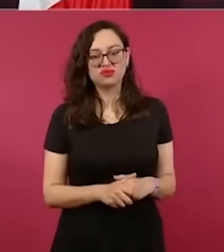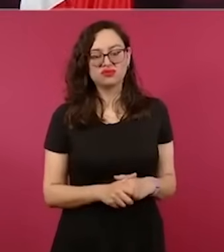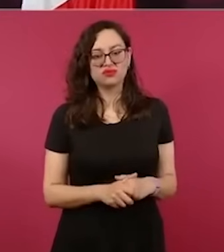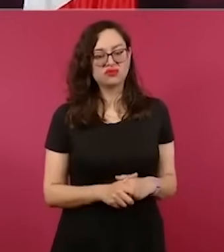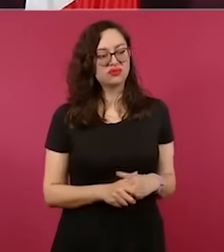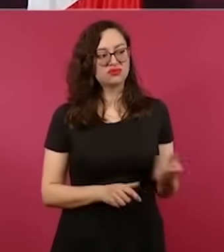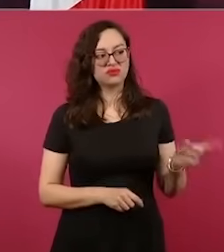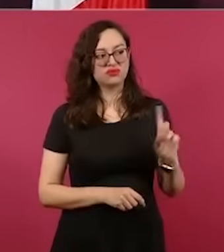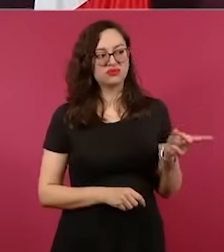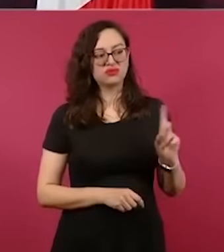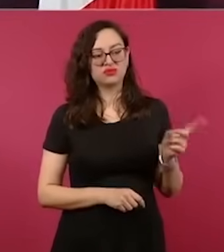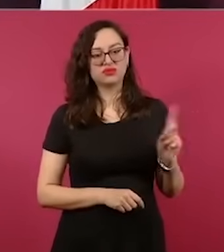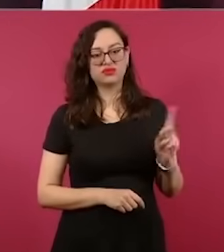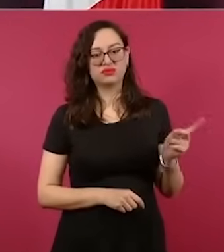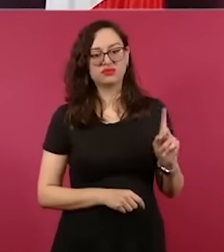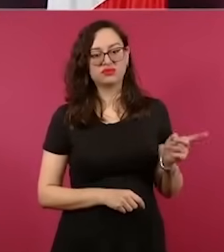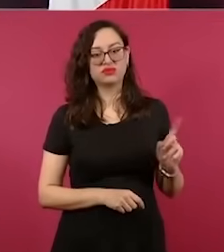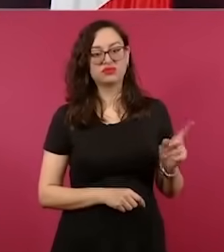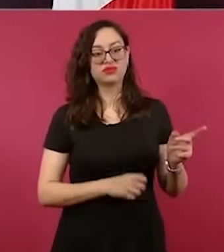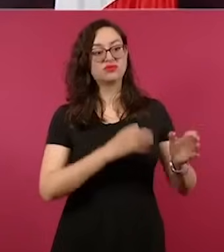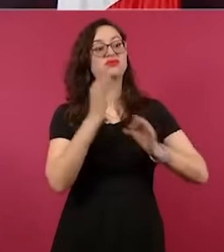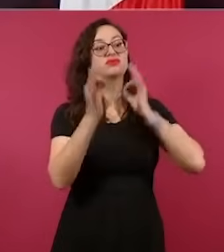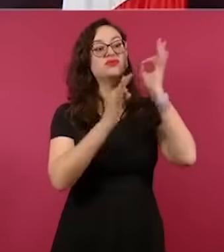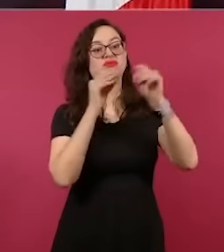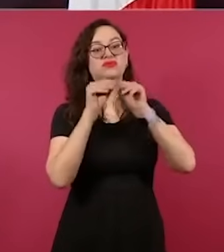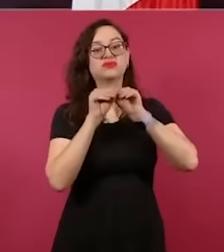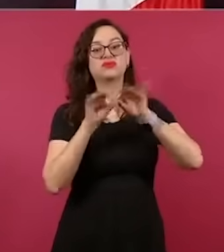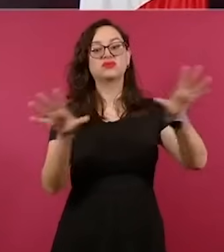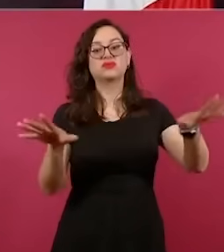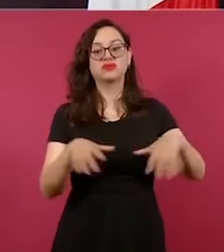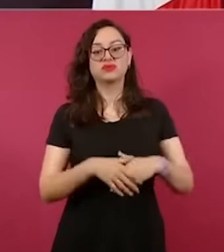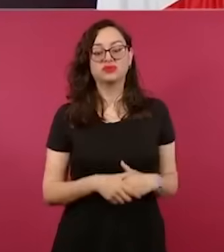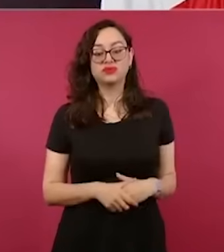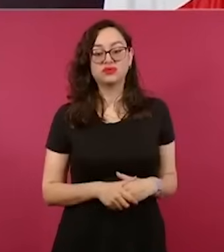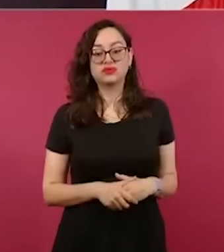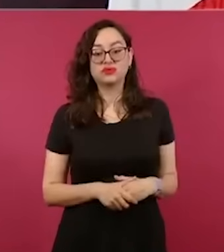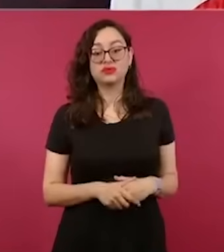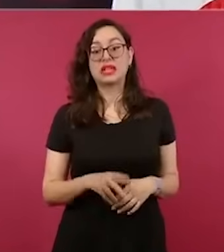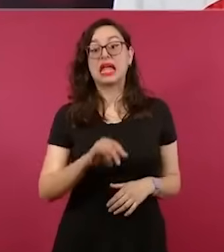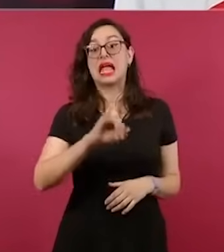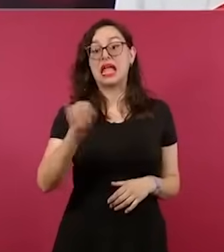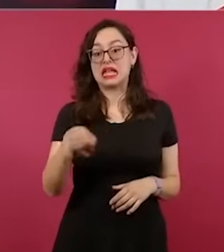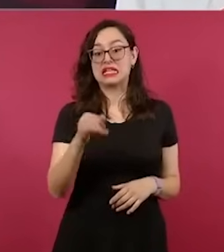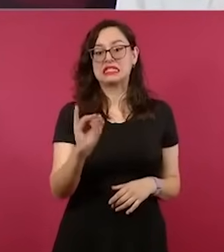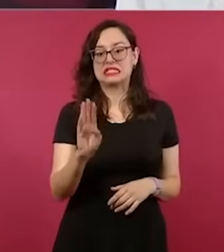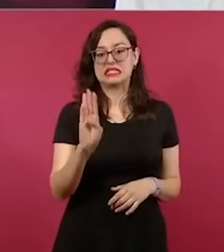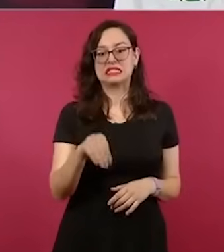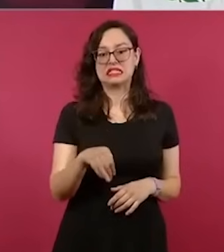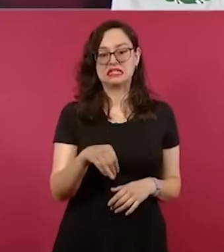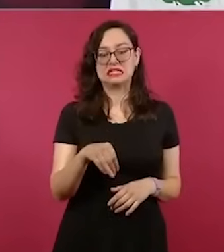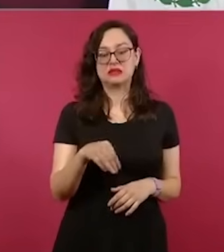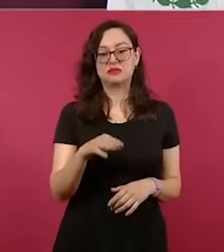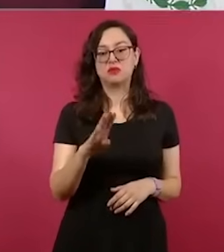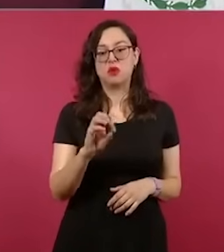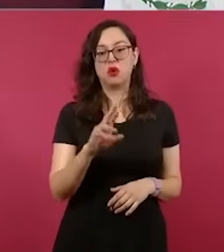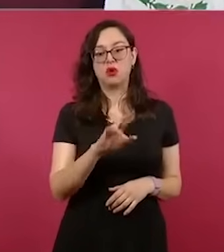No, el publicista. Dick Morris. Jim Morris. Dick Morris. Dick